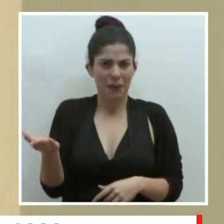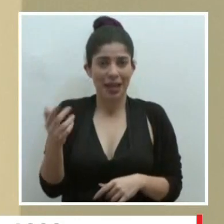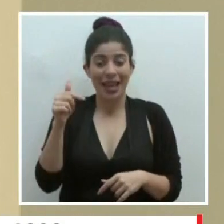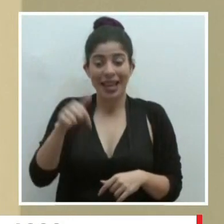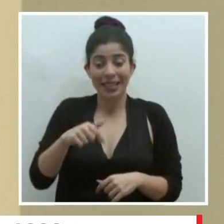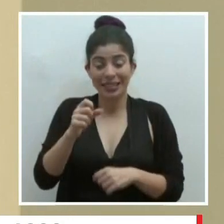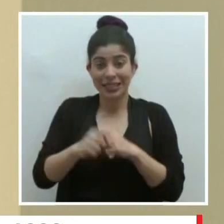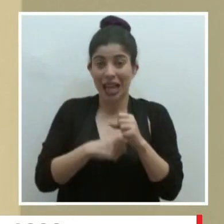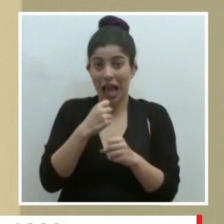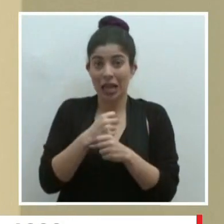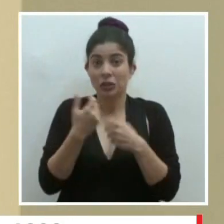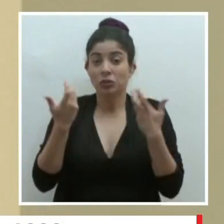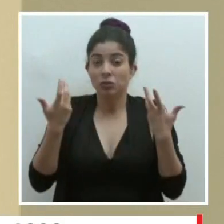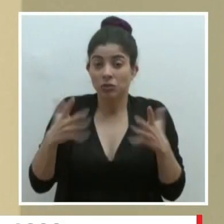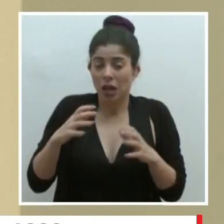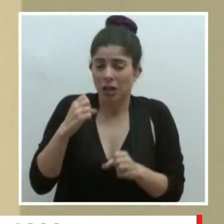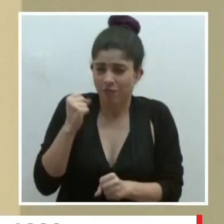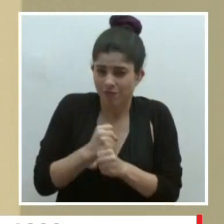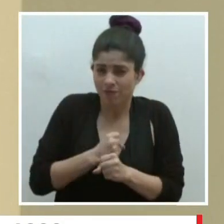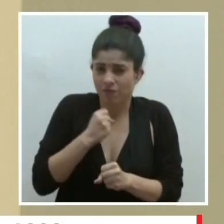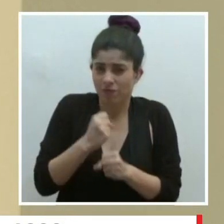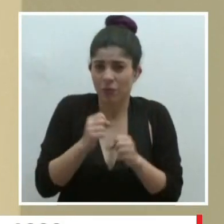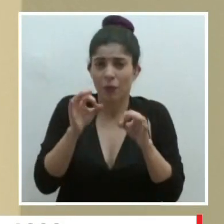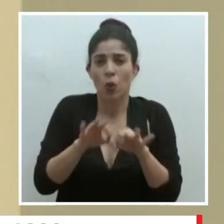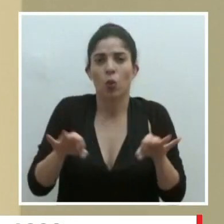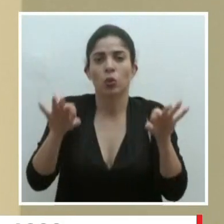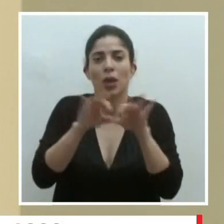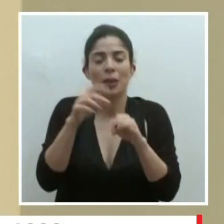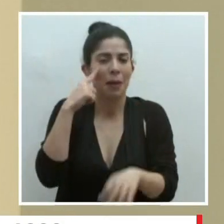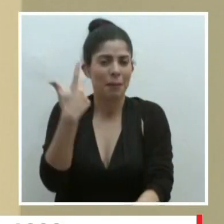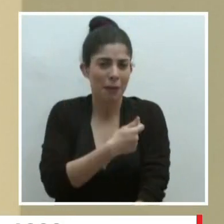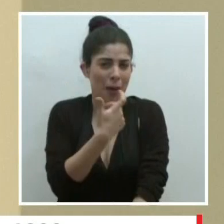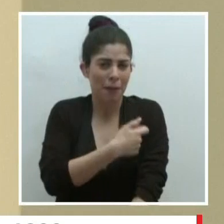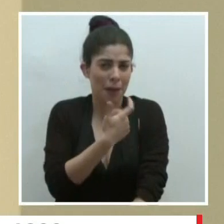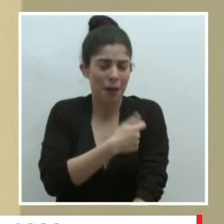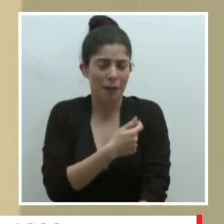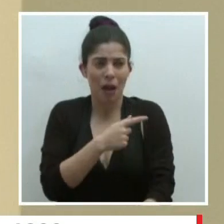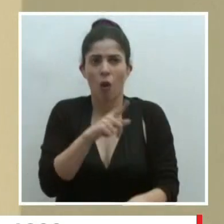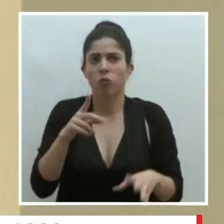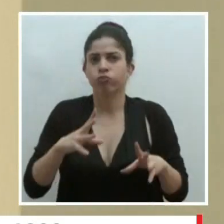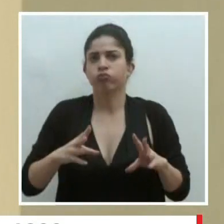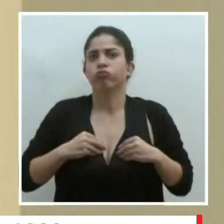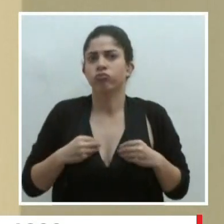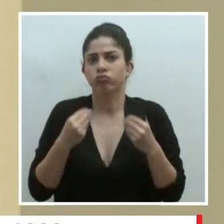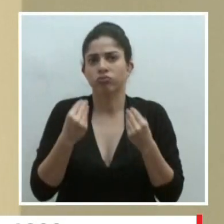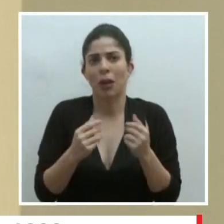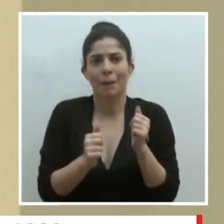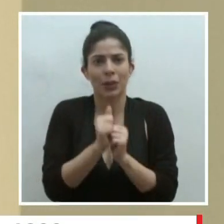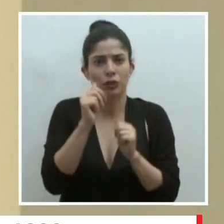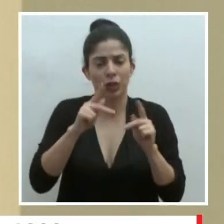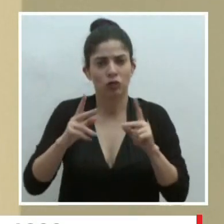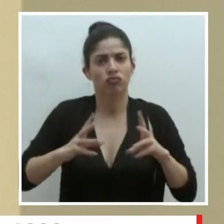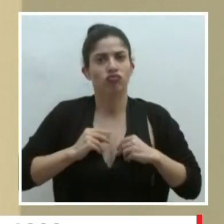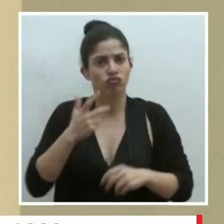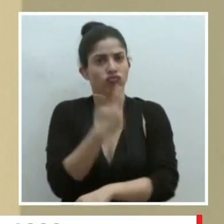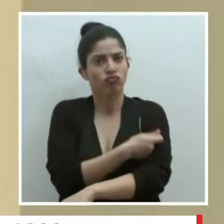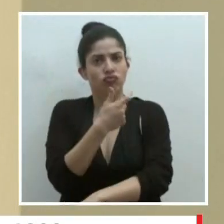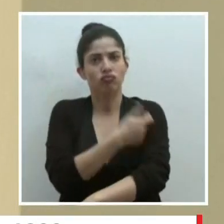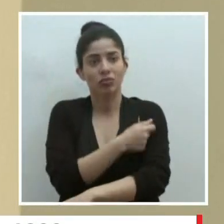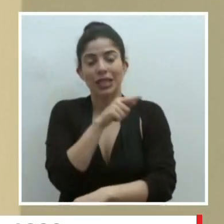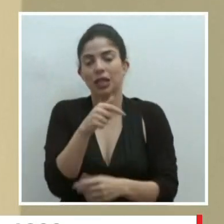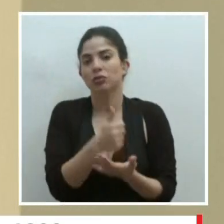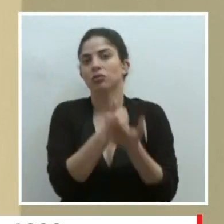este año ya hemos hecho una labor importantísima en la parte de vacunación. Hemos tenido una aceptación enorme, ¿verdad?, por parte de la población y eso pues como